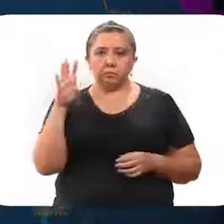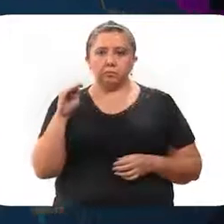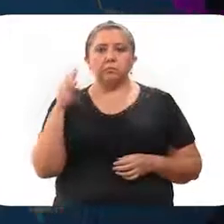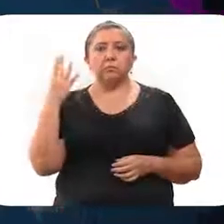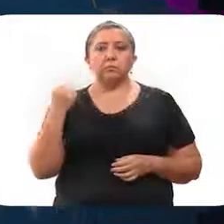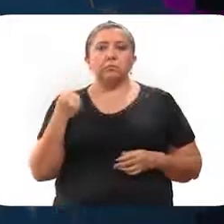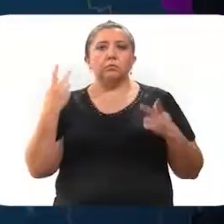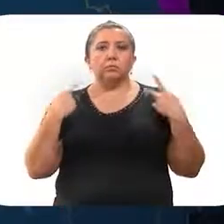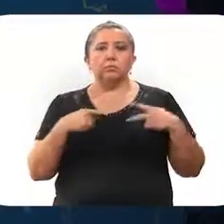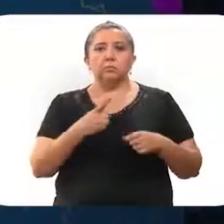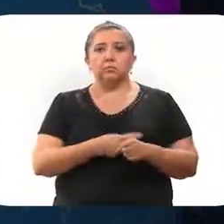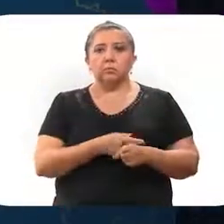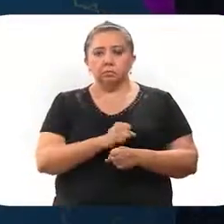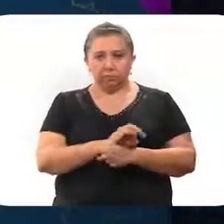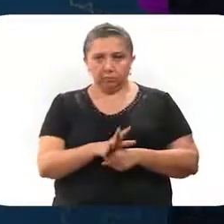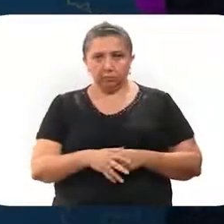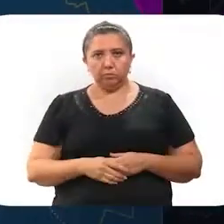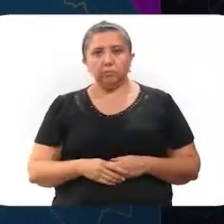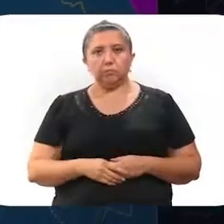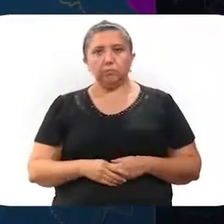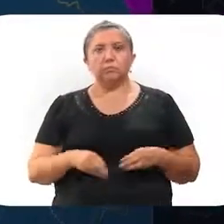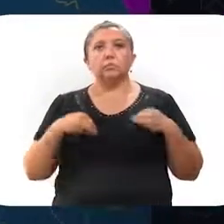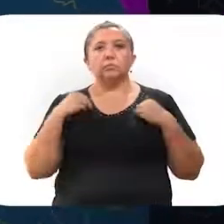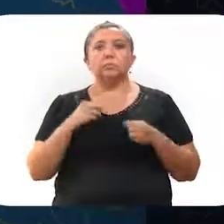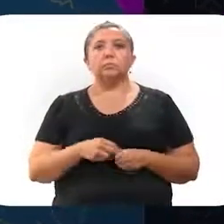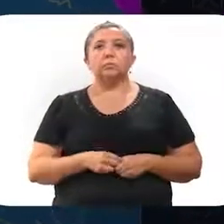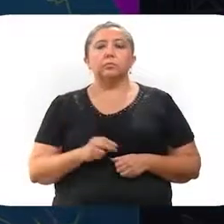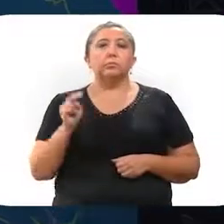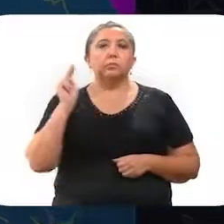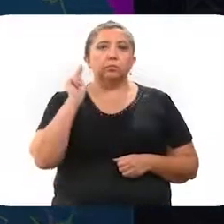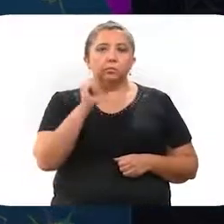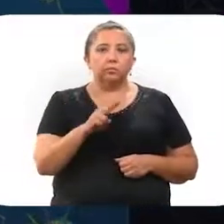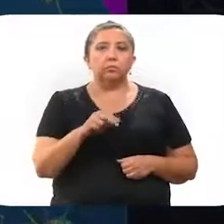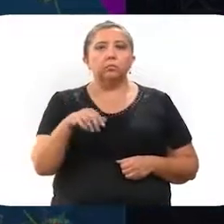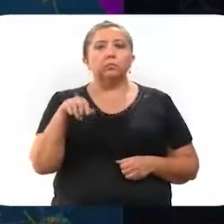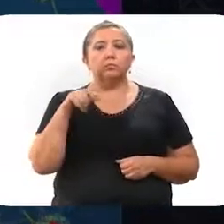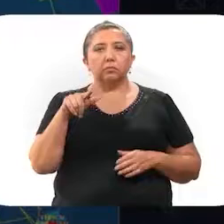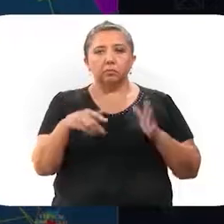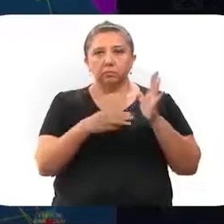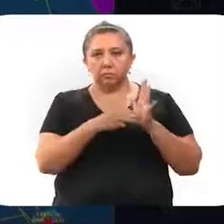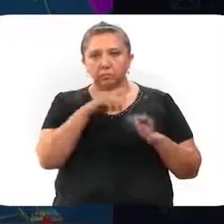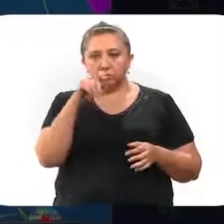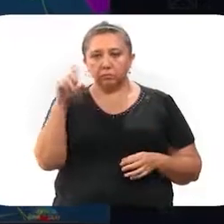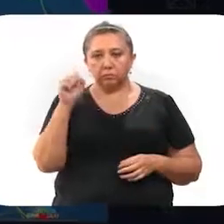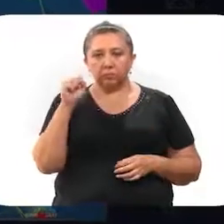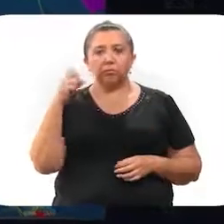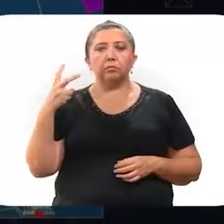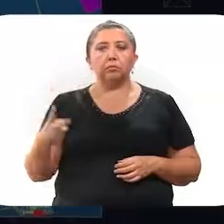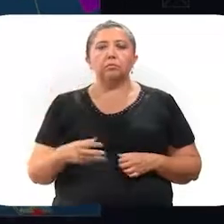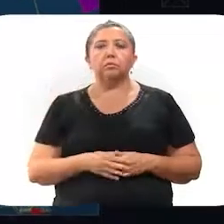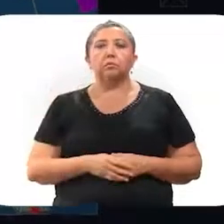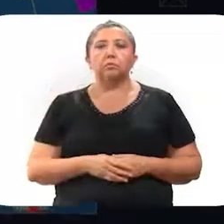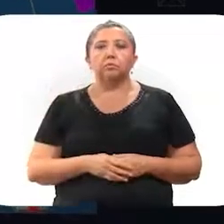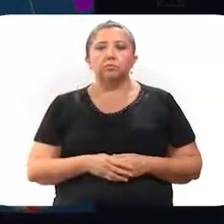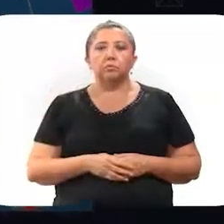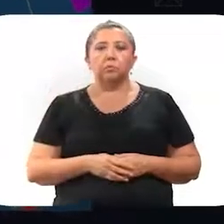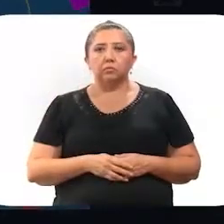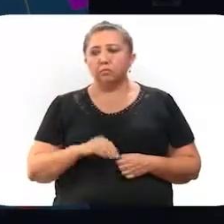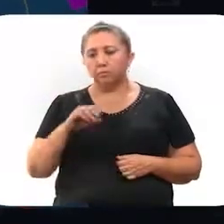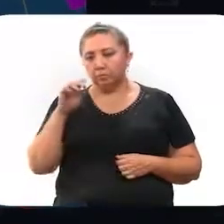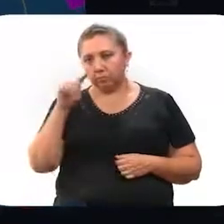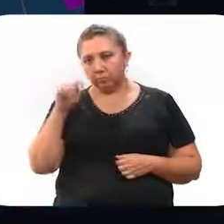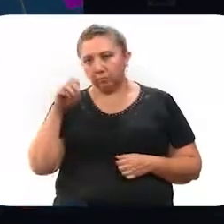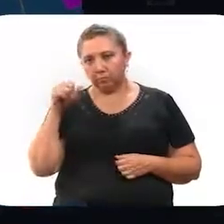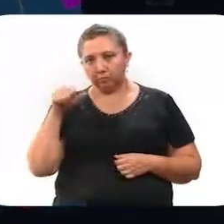66.299 personas contagiadas de coronavirus, que viven en la zona norte 17.162, en la zona